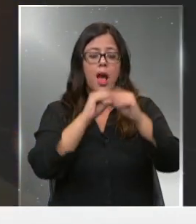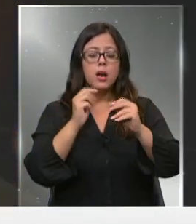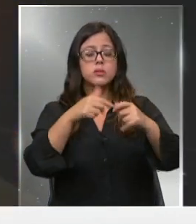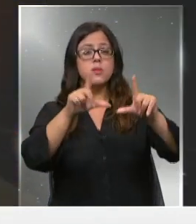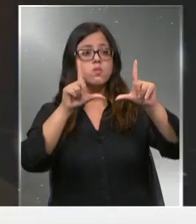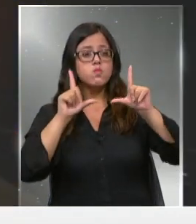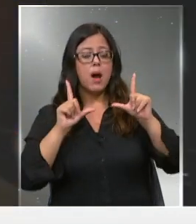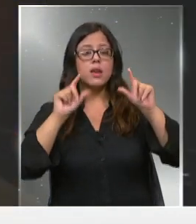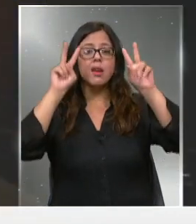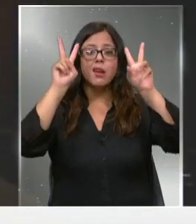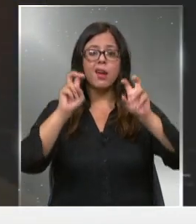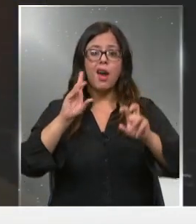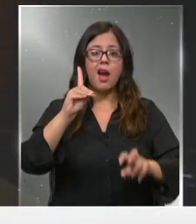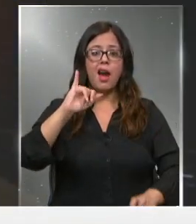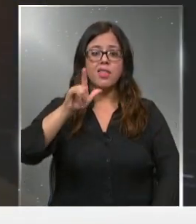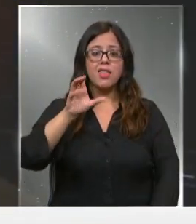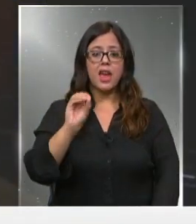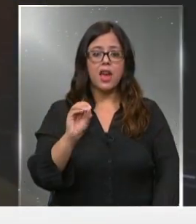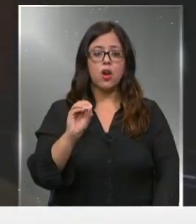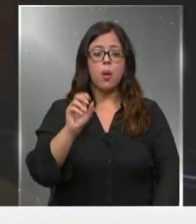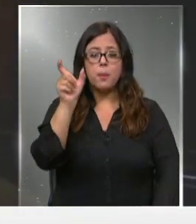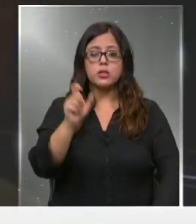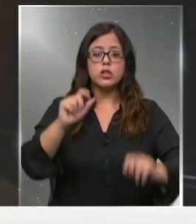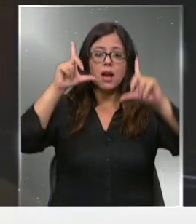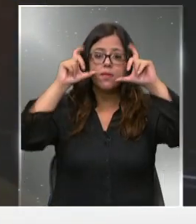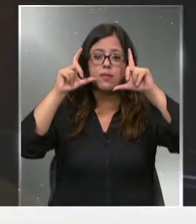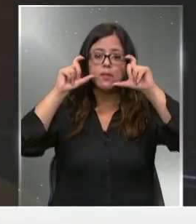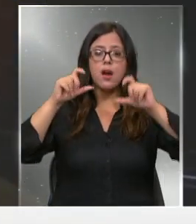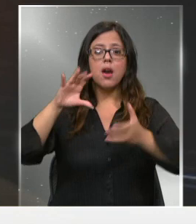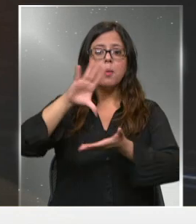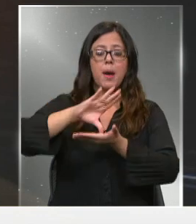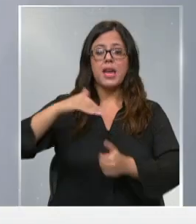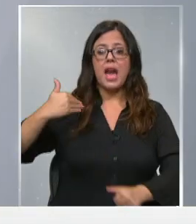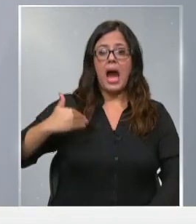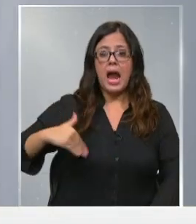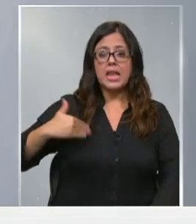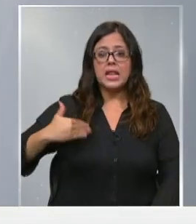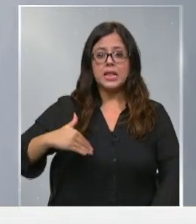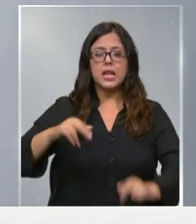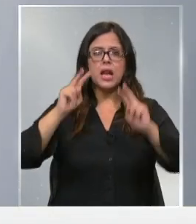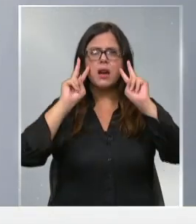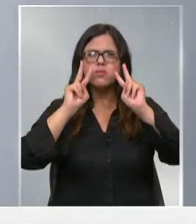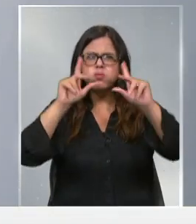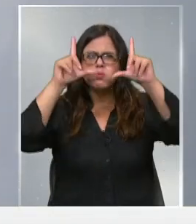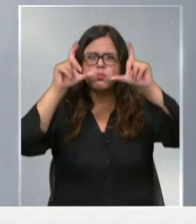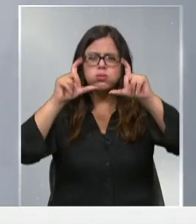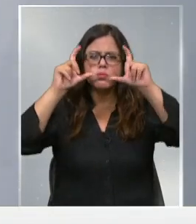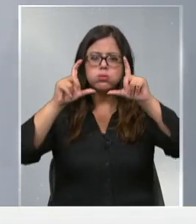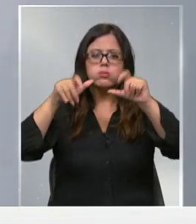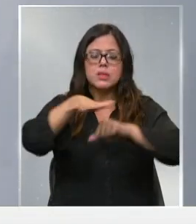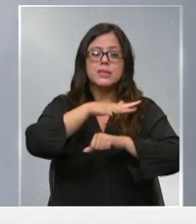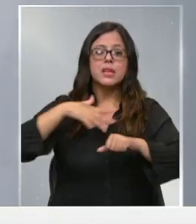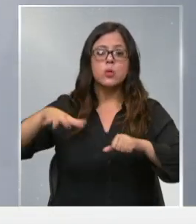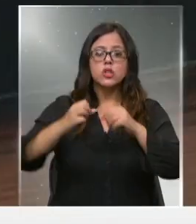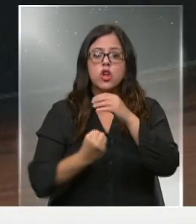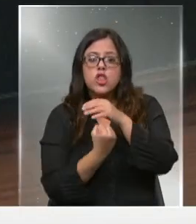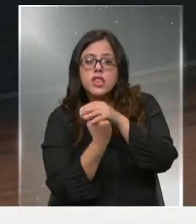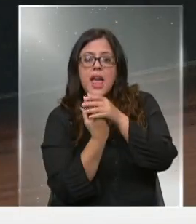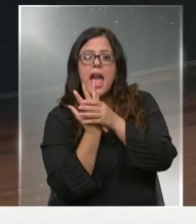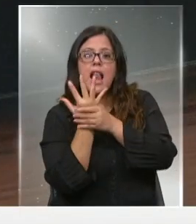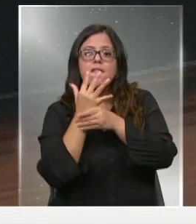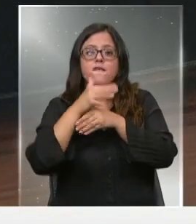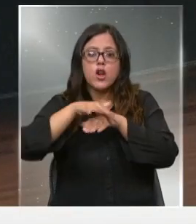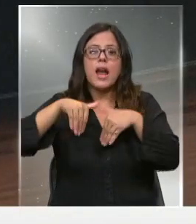imágenes pertenecen a Diego Spatafore, fotógrafo argentino que logró capturar la situación actual del volcán que se encuentra en